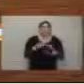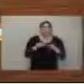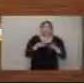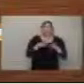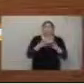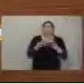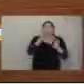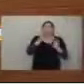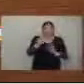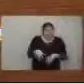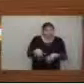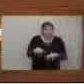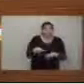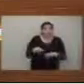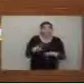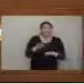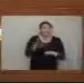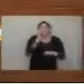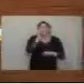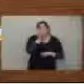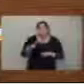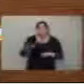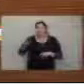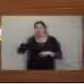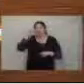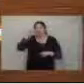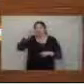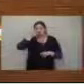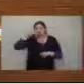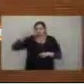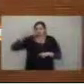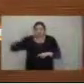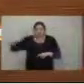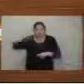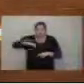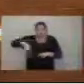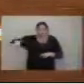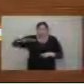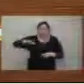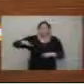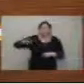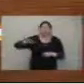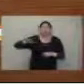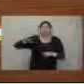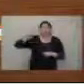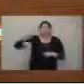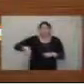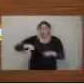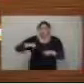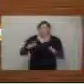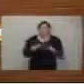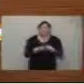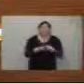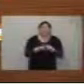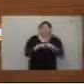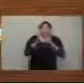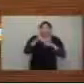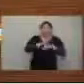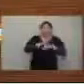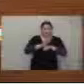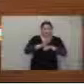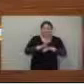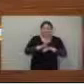en León, recoge los niños de los pueblos de Picos de Europa, Caín, Posada, León y Cordiáñez, y la solución que da la consejería es que estarían a más